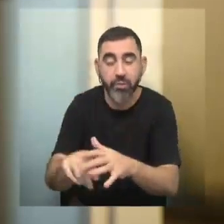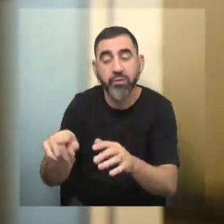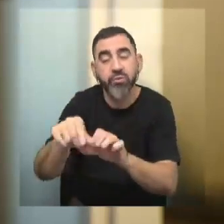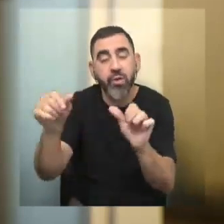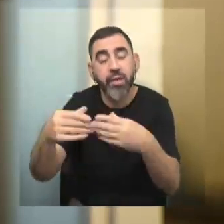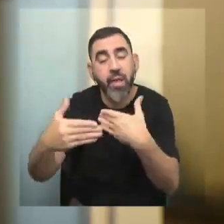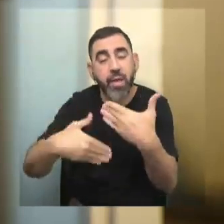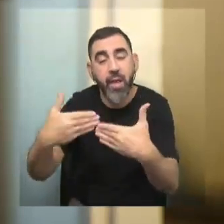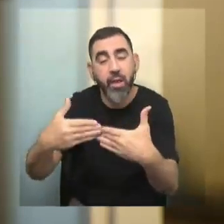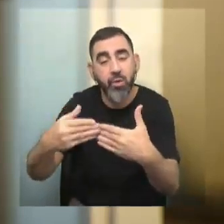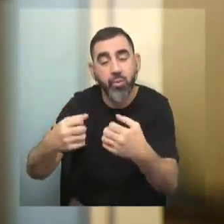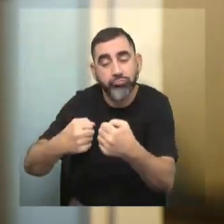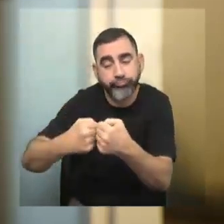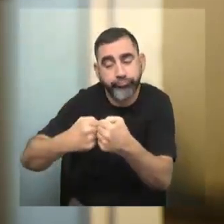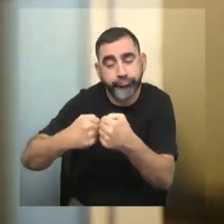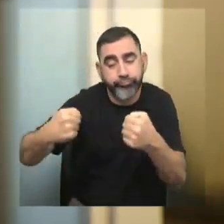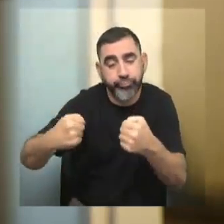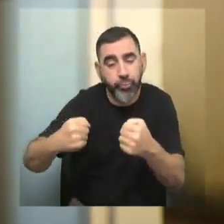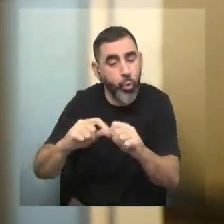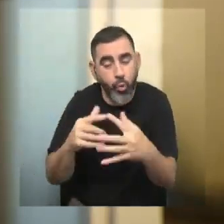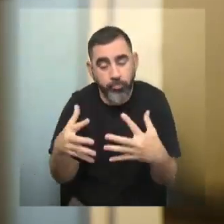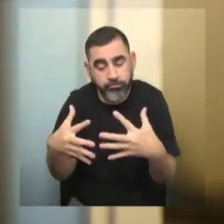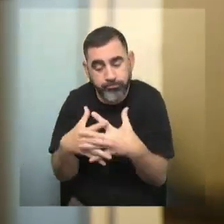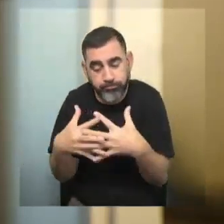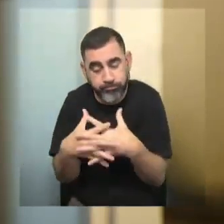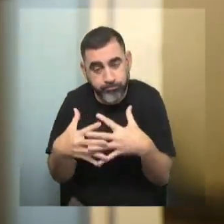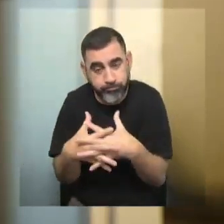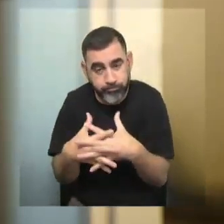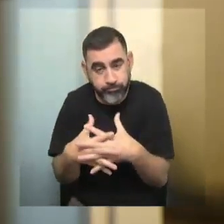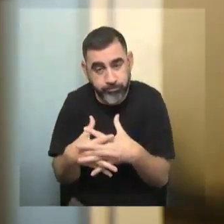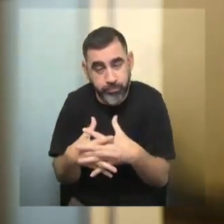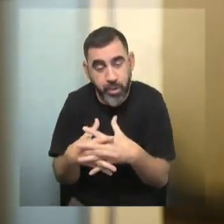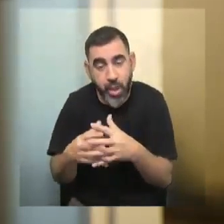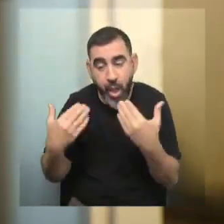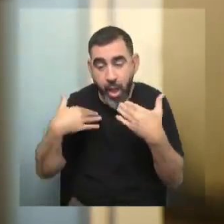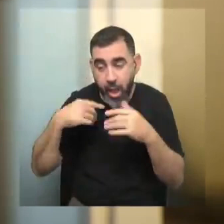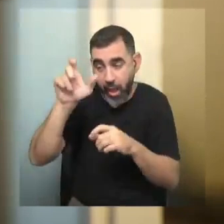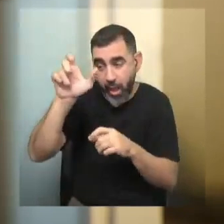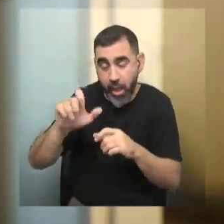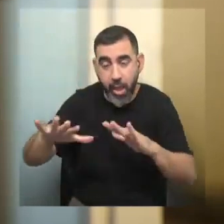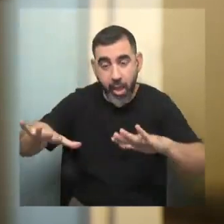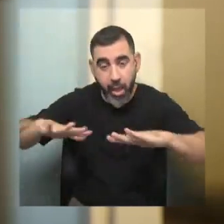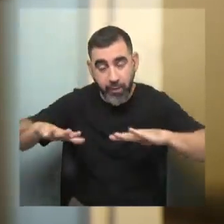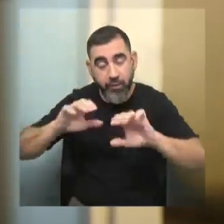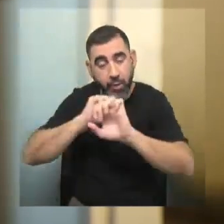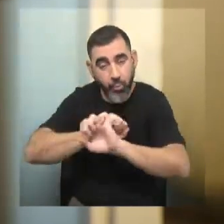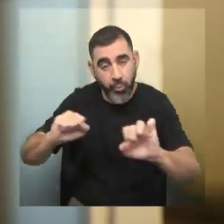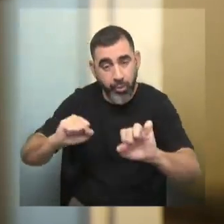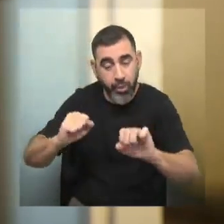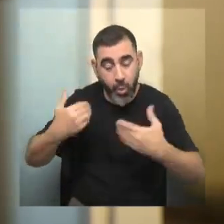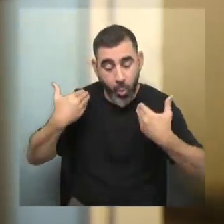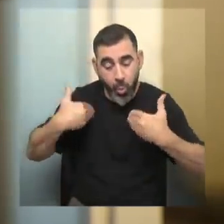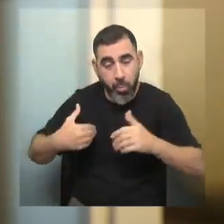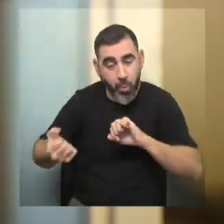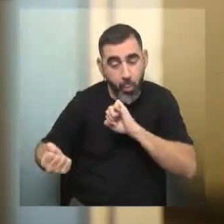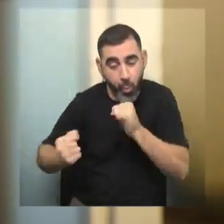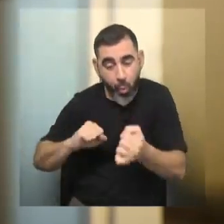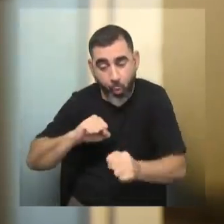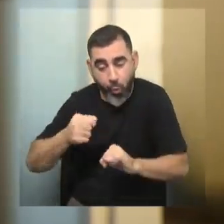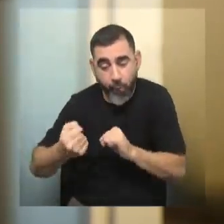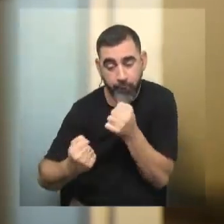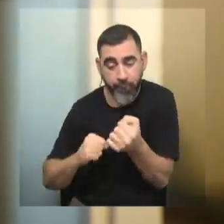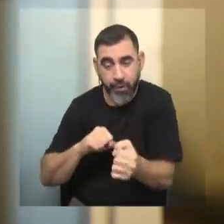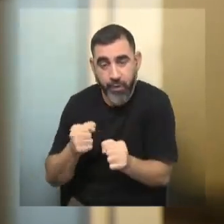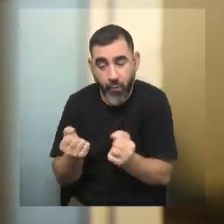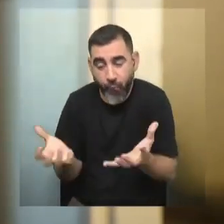el nylon no se estire tanto, se esté más apretado, el atleta tenga posibilidades de con su cuerpo moverlo, estirarlo